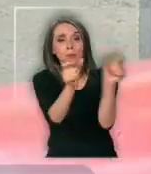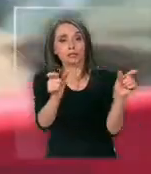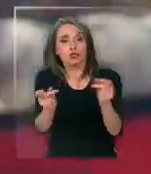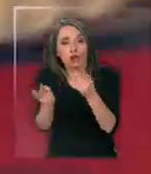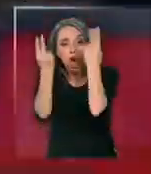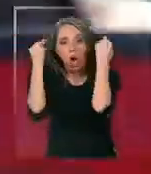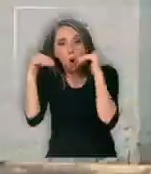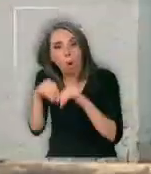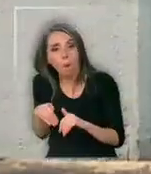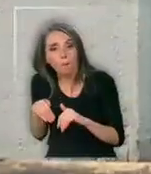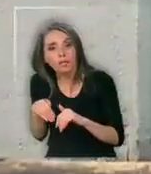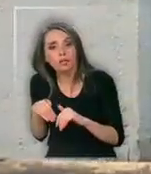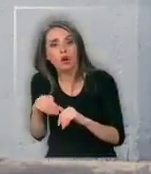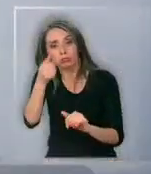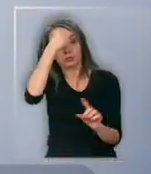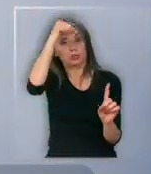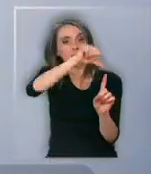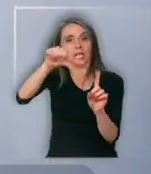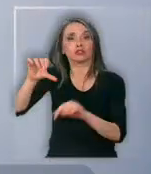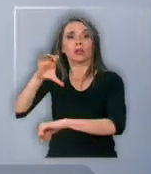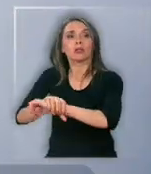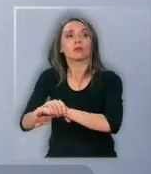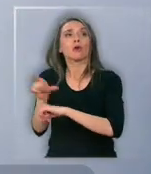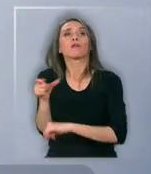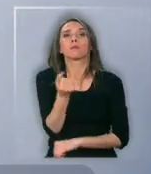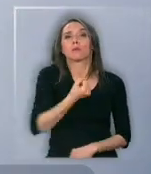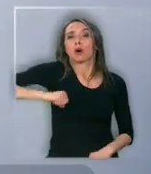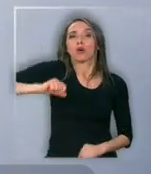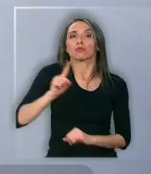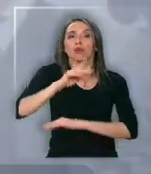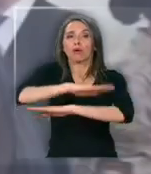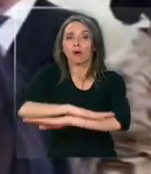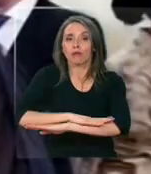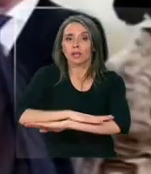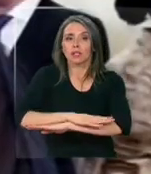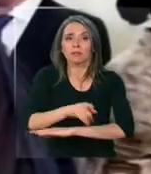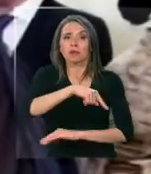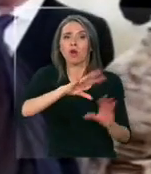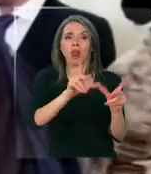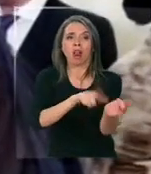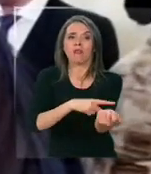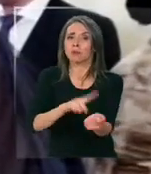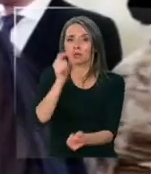humillaron y detuvieron al cabo por una supuesta insubordinación que hasta ahora no comprenden.